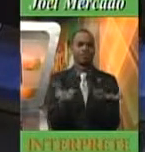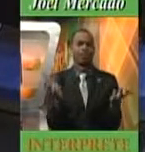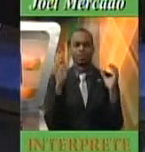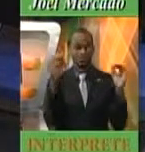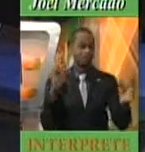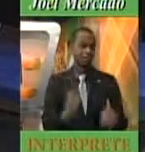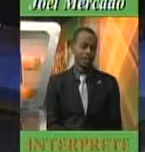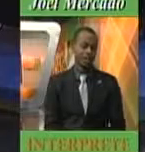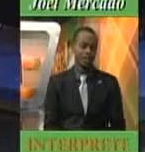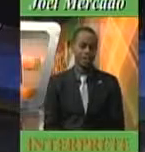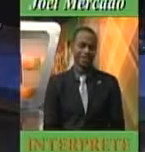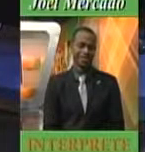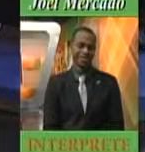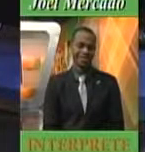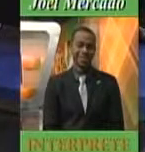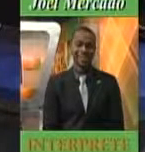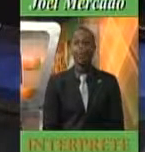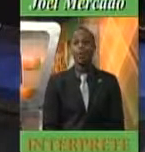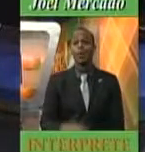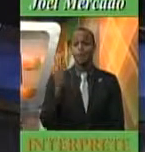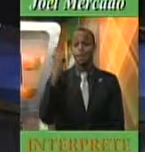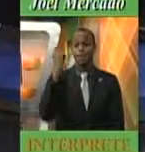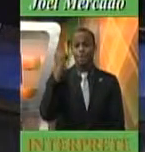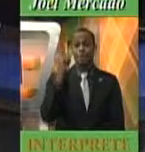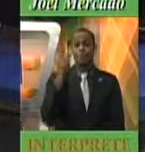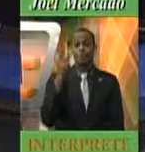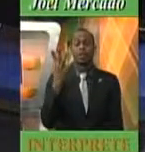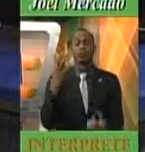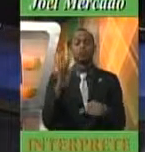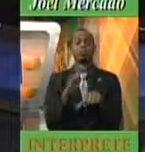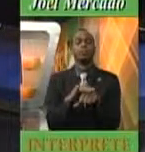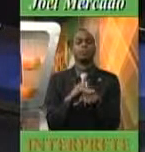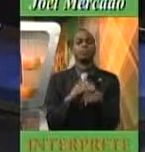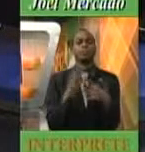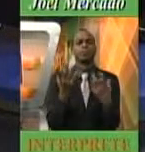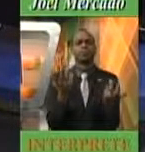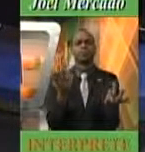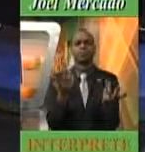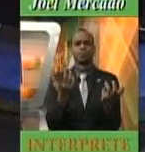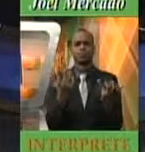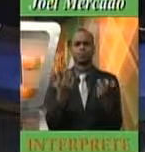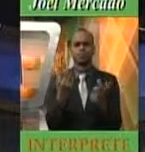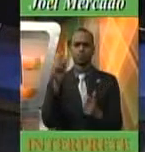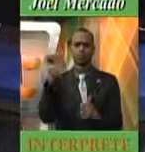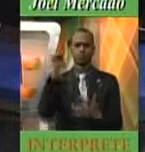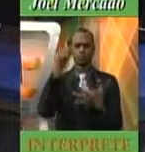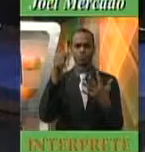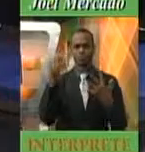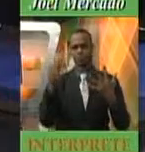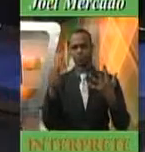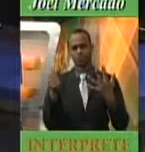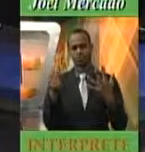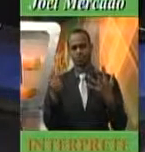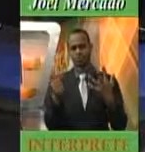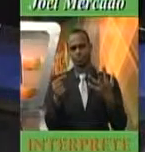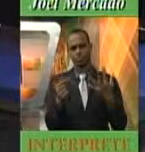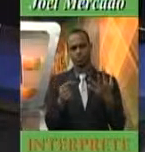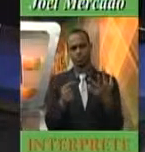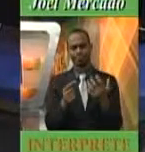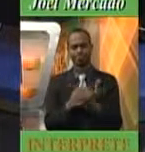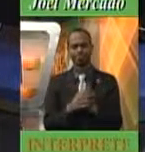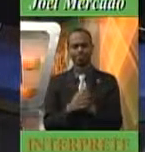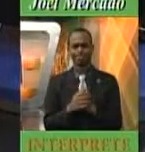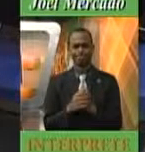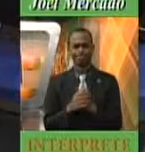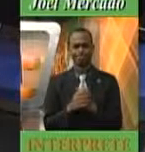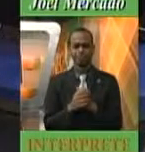No alcanzarían. Que claro. También te quiero llamar la atención con respecto a que hay ciertas taras. Que